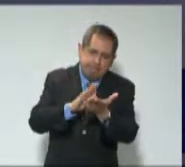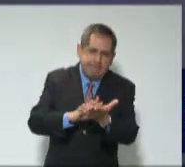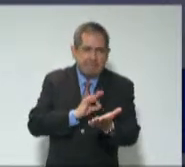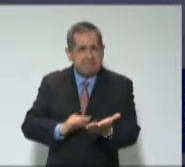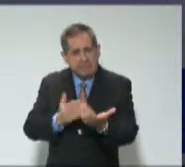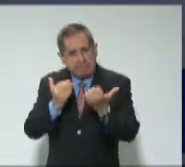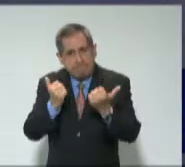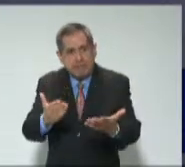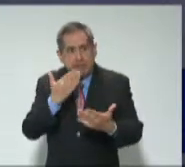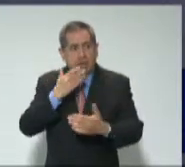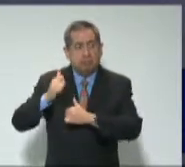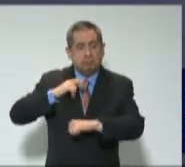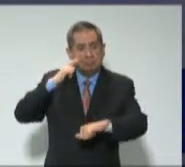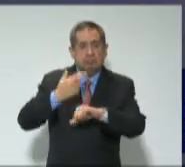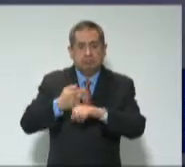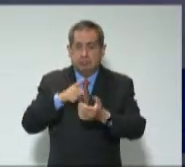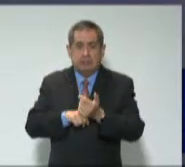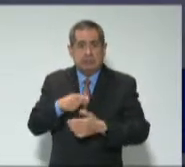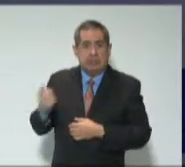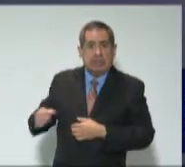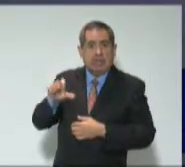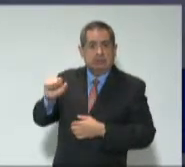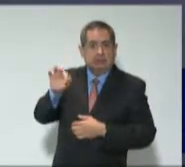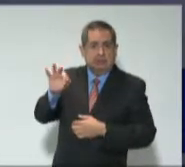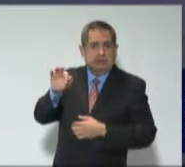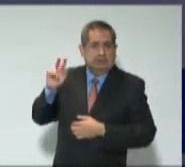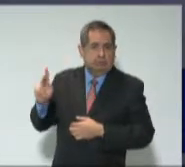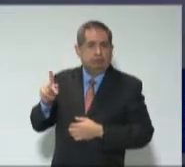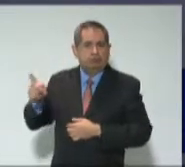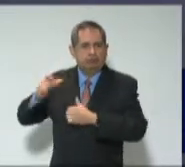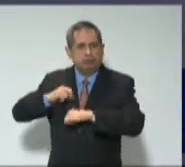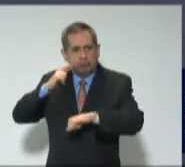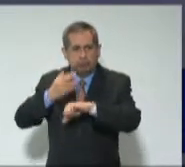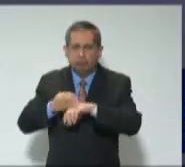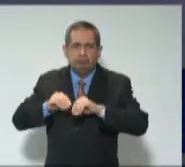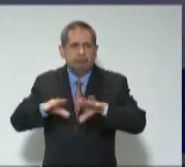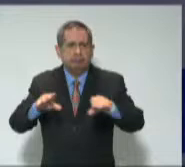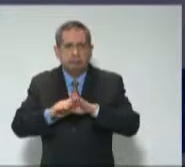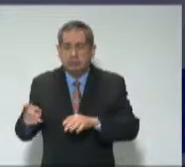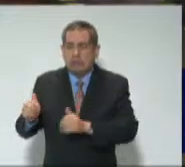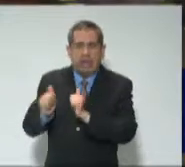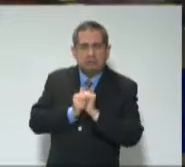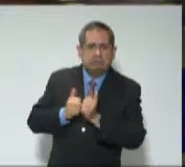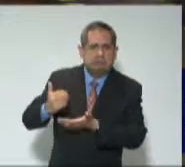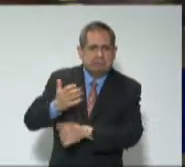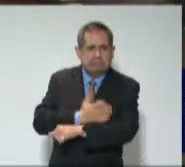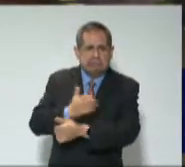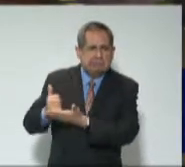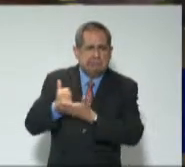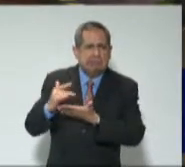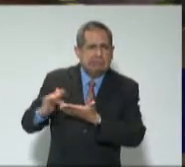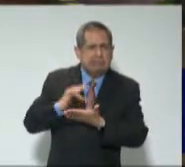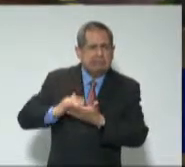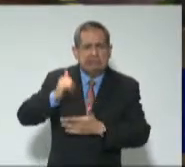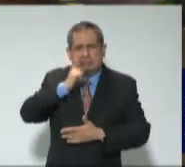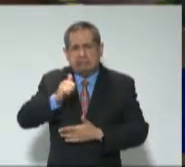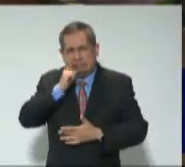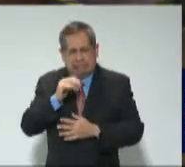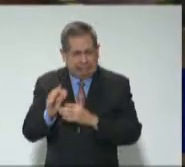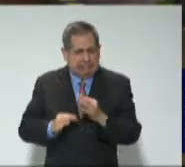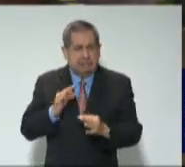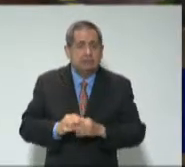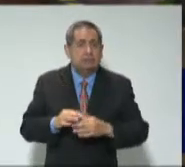presentes la titular de la secretaría de la función pública que siempre nos ha acompañado en nuestros eventos en ese sentido